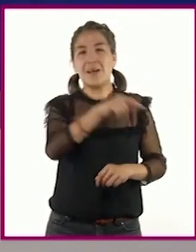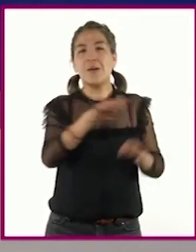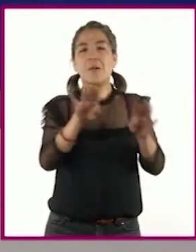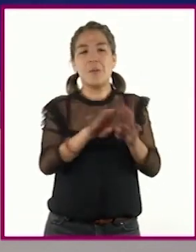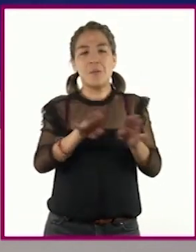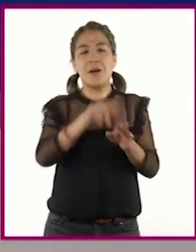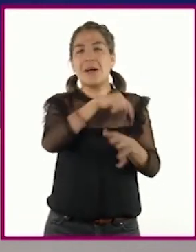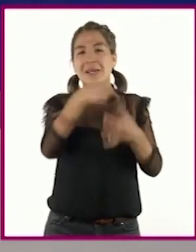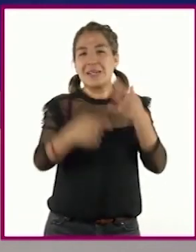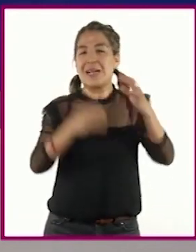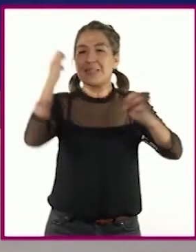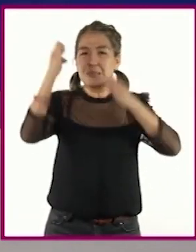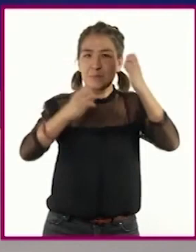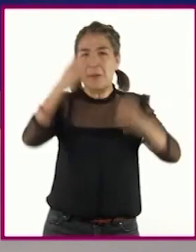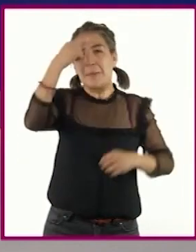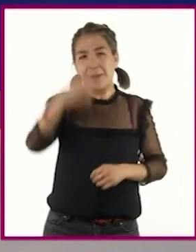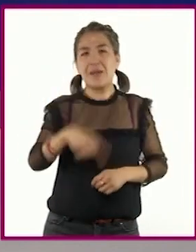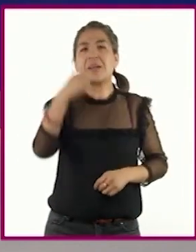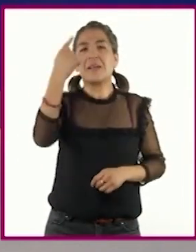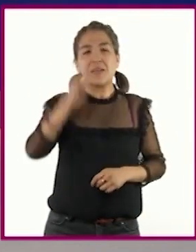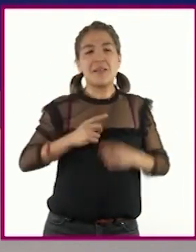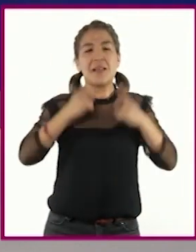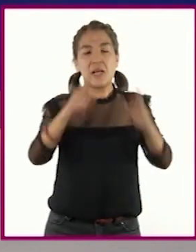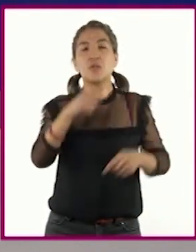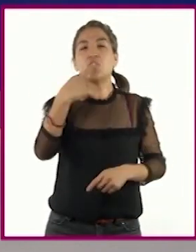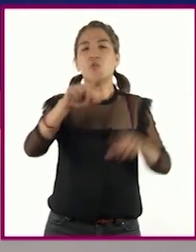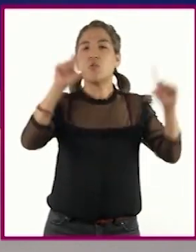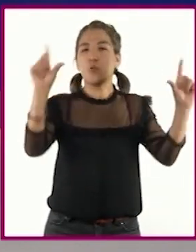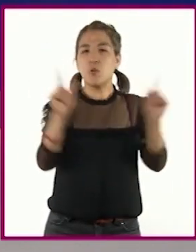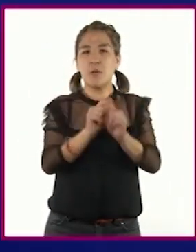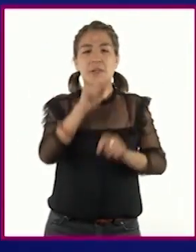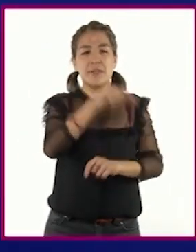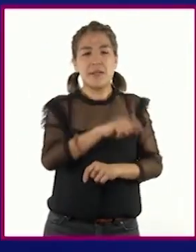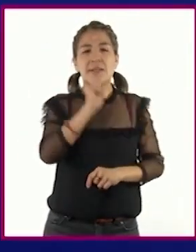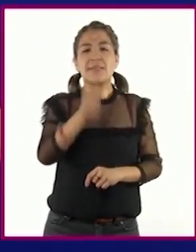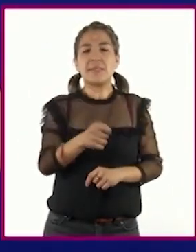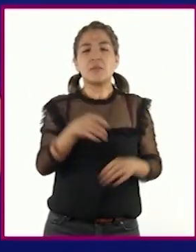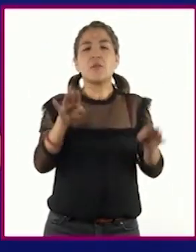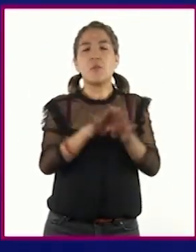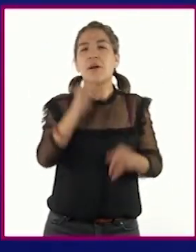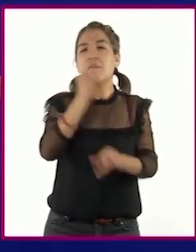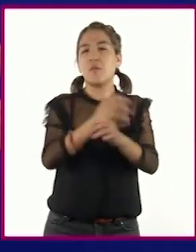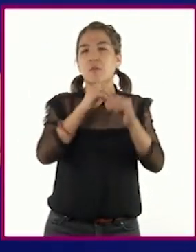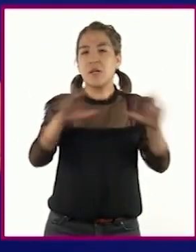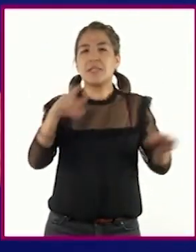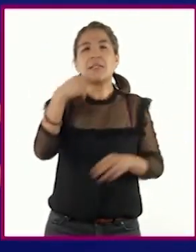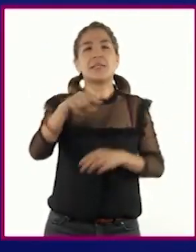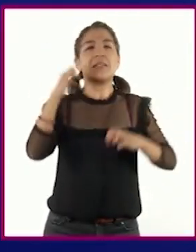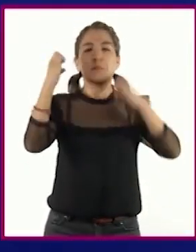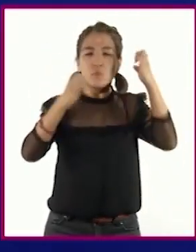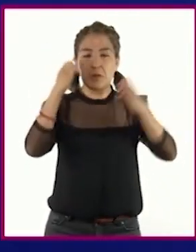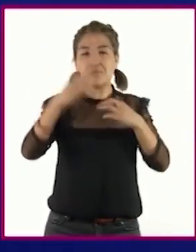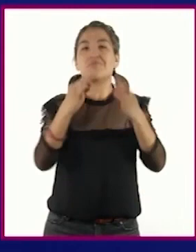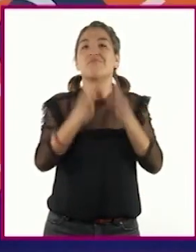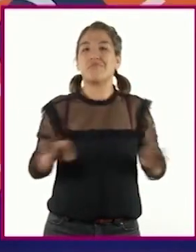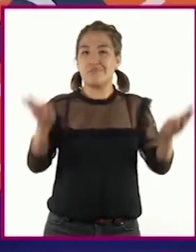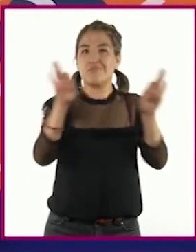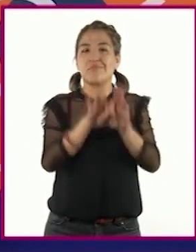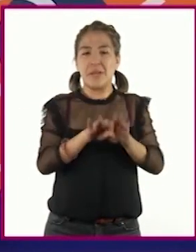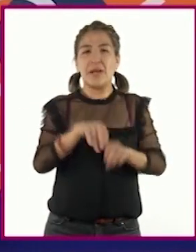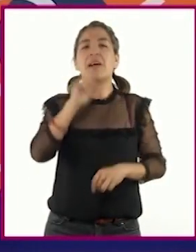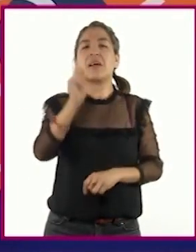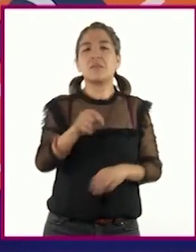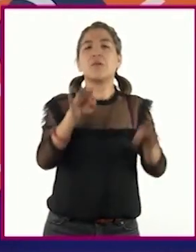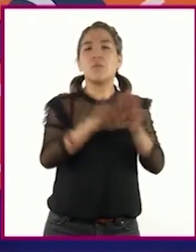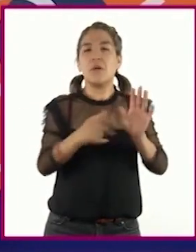la exposición y dará su reflexión. Como se dieron cuenta, evaluar la información de una exposición es algo muy importante. Si está